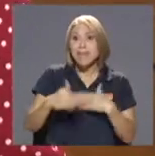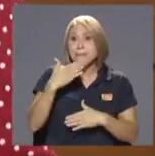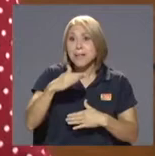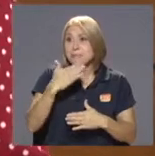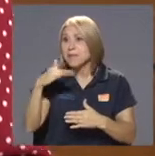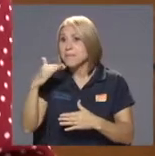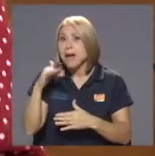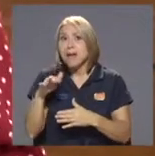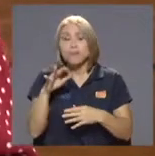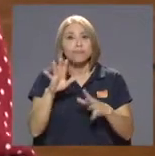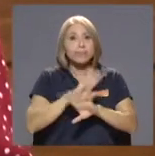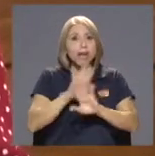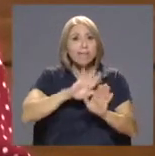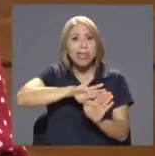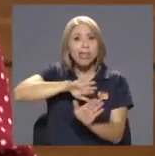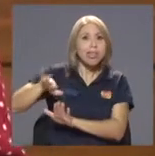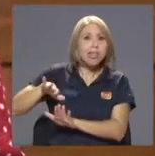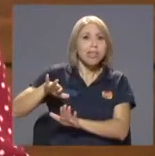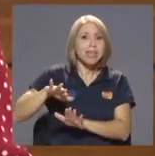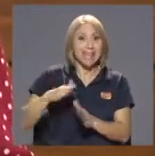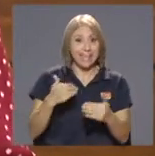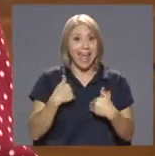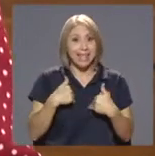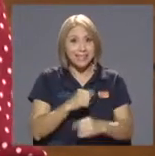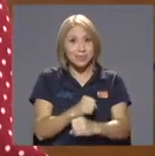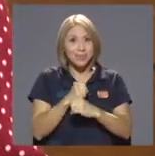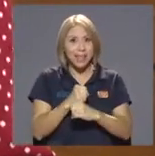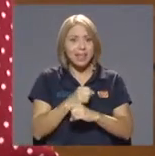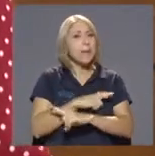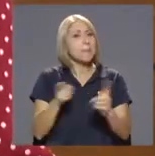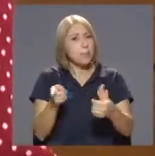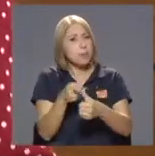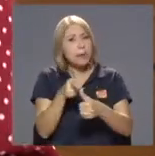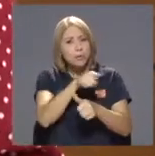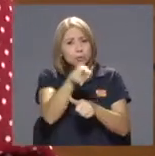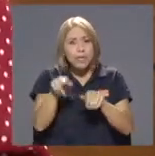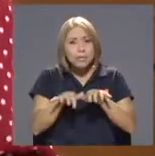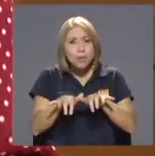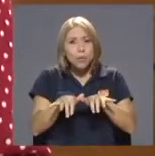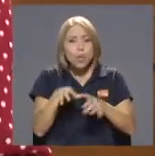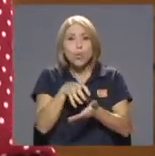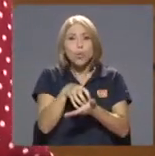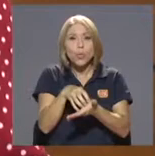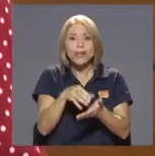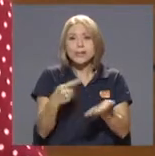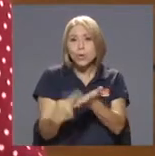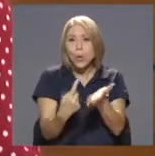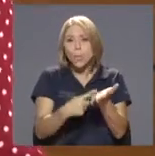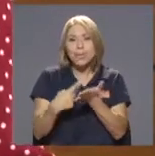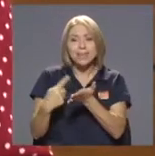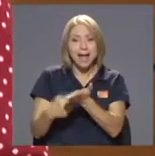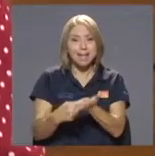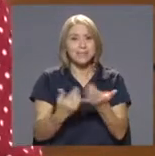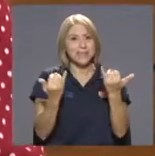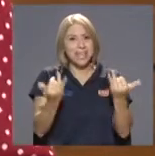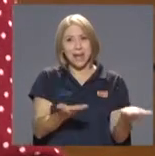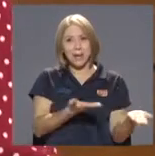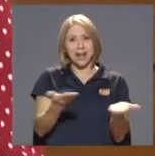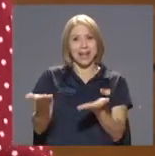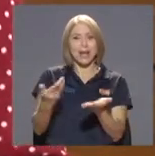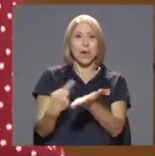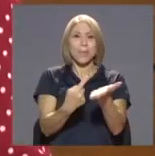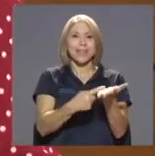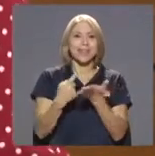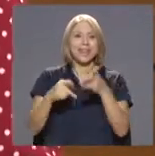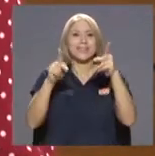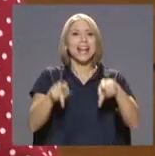país. Pero no, antes les quiero recordar, por favor, que nos manden sus comentarios y dudas en redes sociales. Y bueno, los dejo aquí con los comentarios de la gente